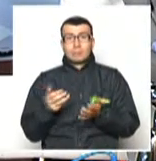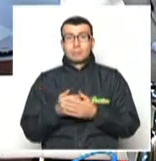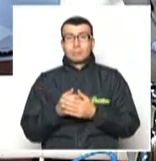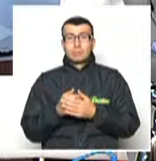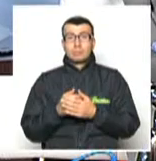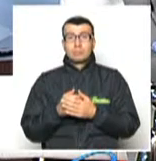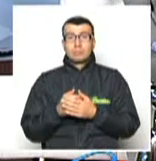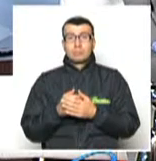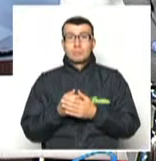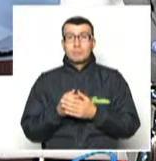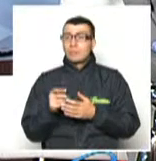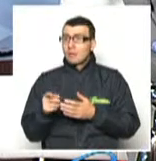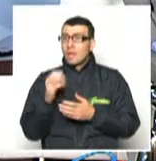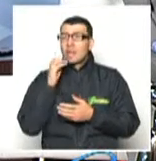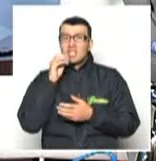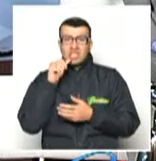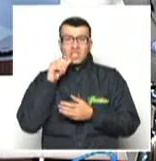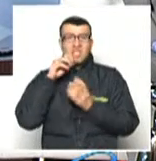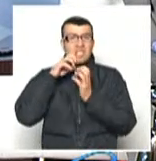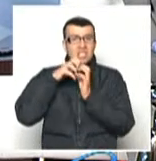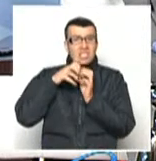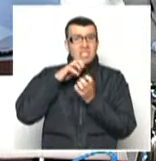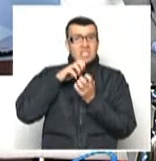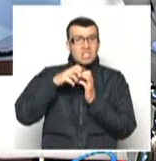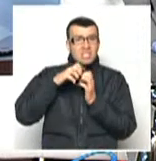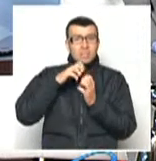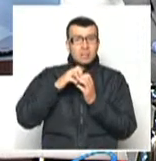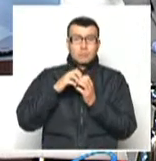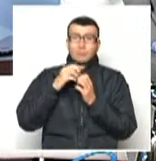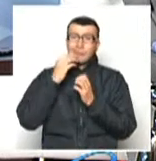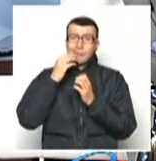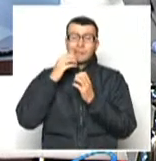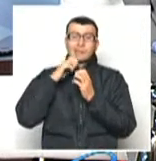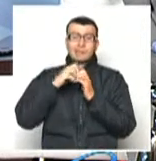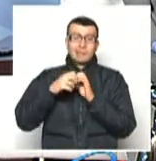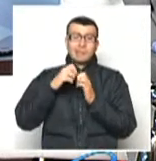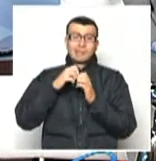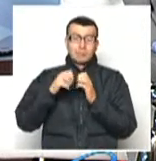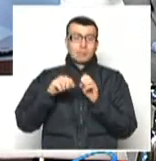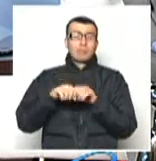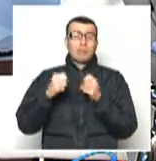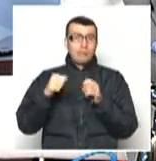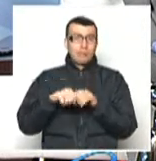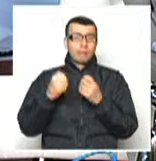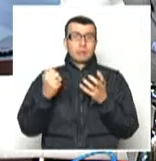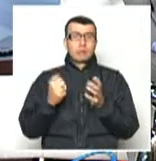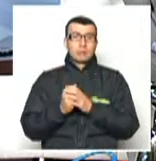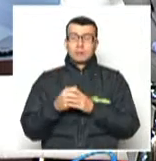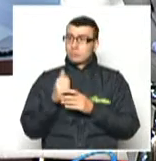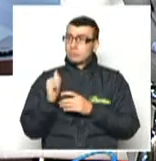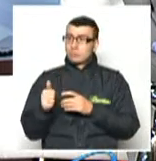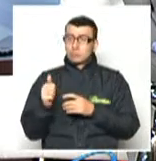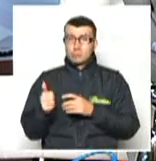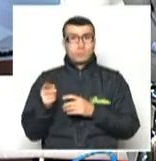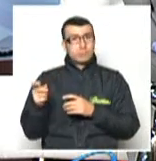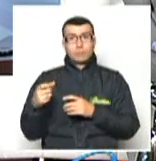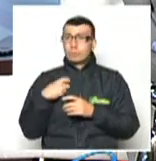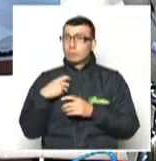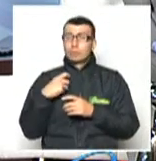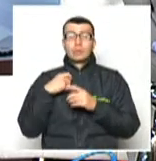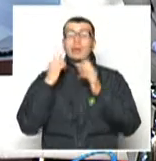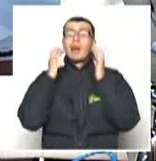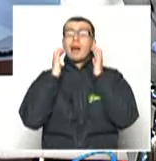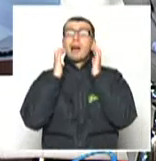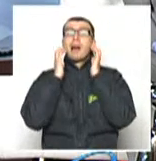los dientes mastica, entonces los dientes se le han volado. Sí. Entonces ella ya no tiene encía.